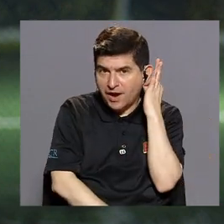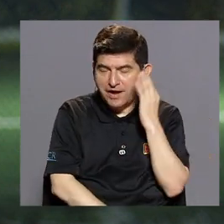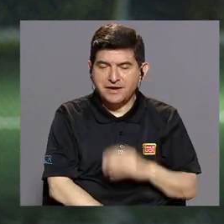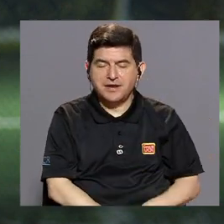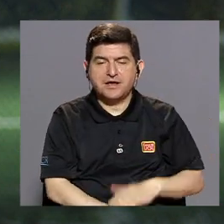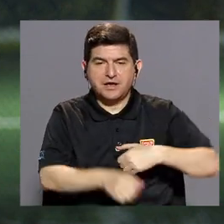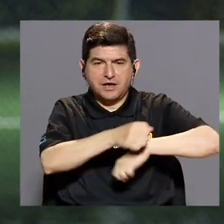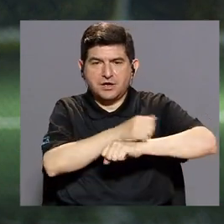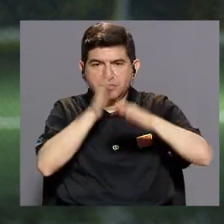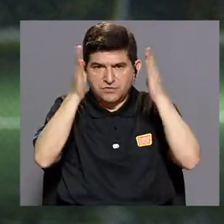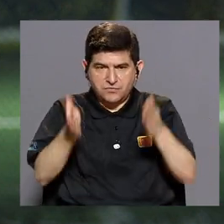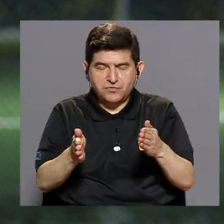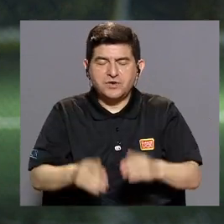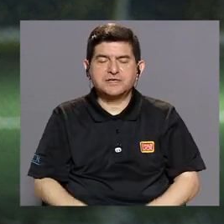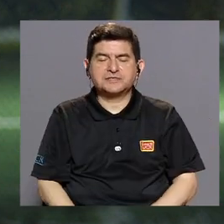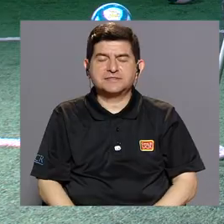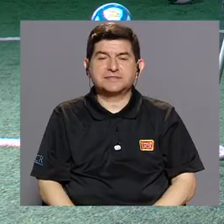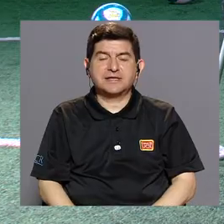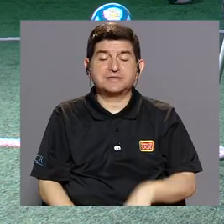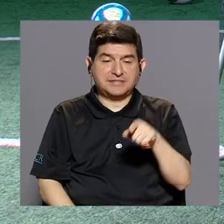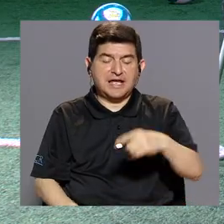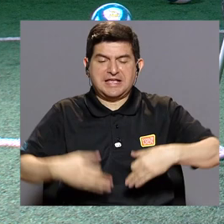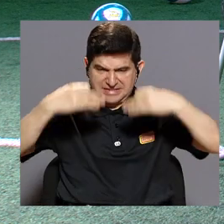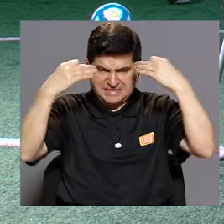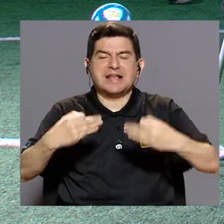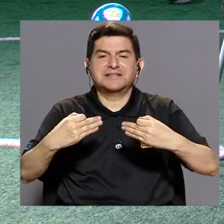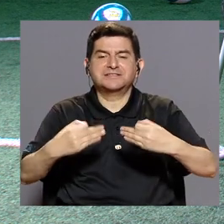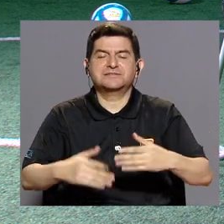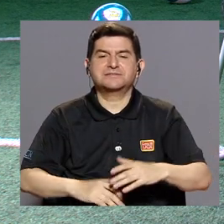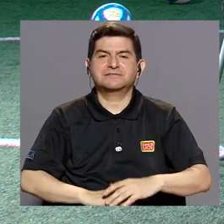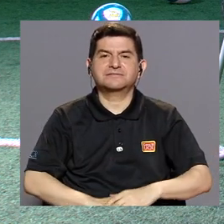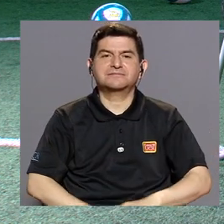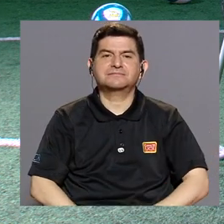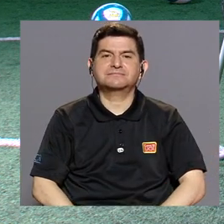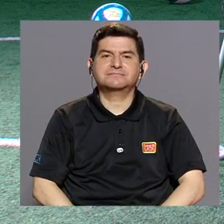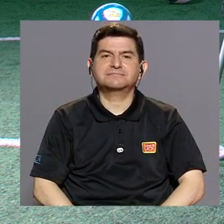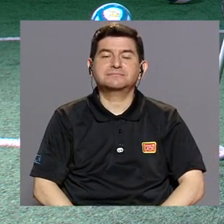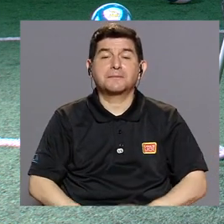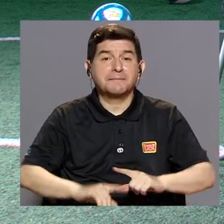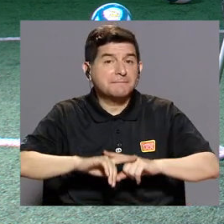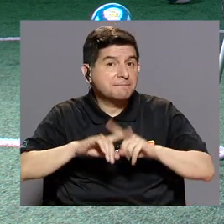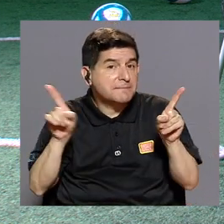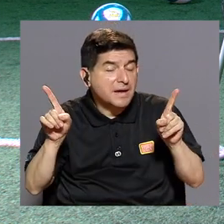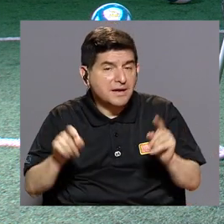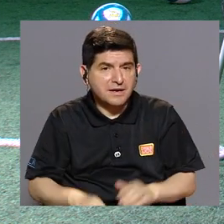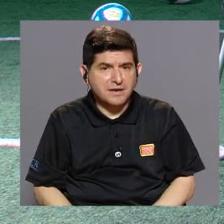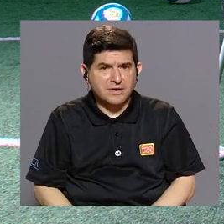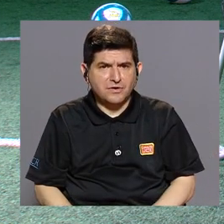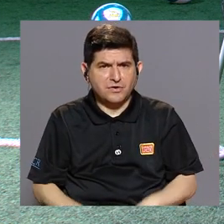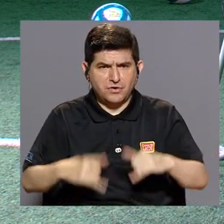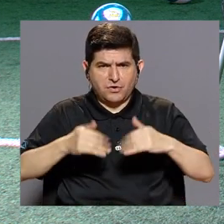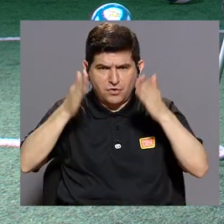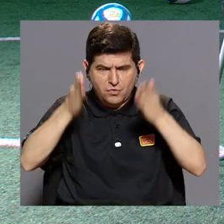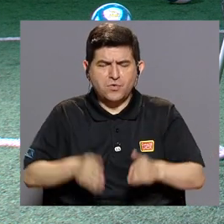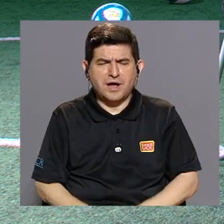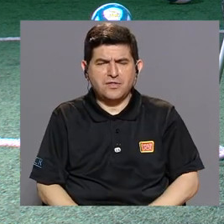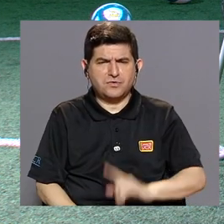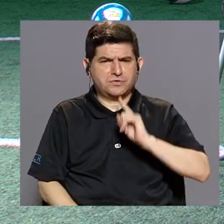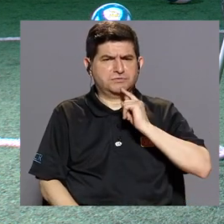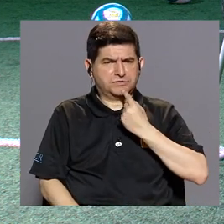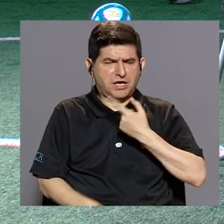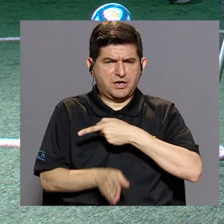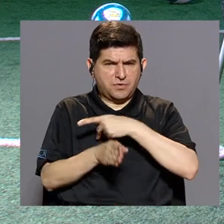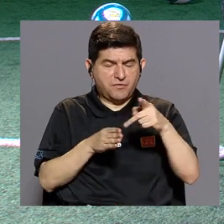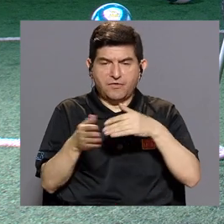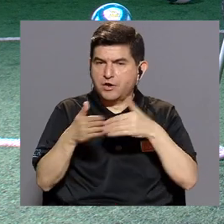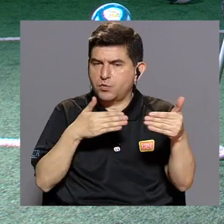las jugadoras de fútbol son futbolistas por una decisión, deciden ser jugadoras de fútbol, pero para ser una jugadora seria, profesional,